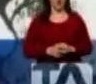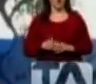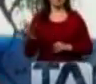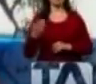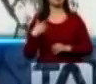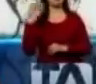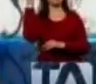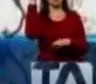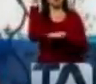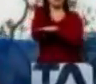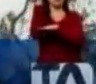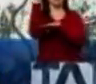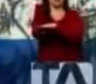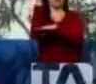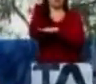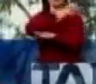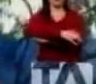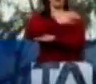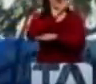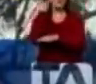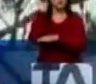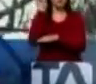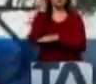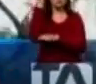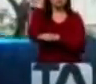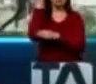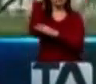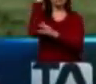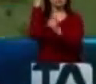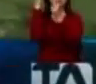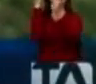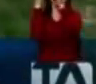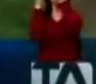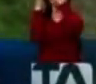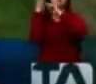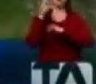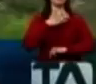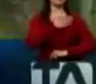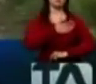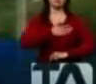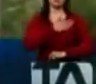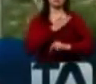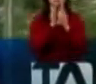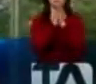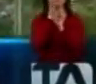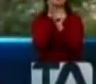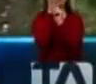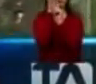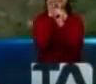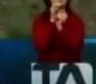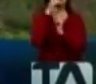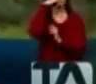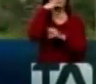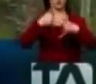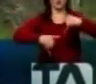cortan y los demás les podan. Por favor, es un pedido especial también de esto, porque aquí vienen a jugar